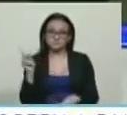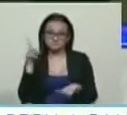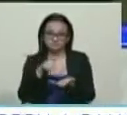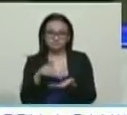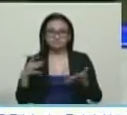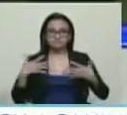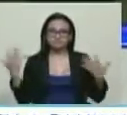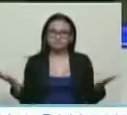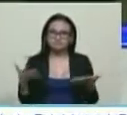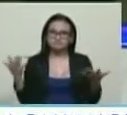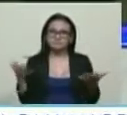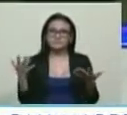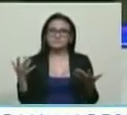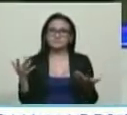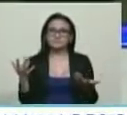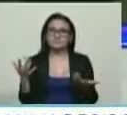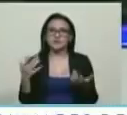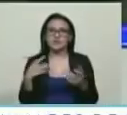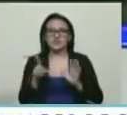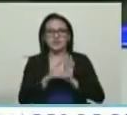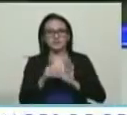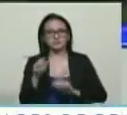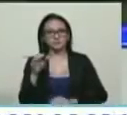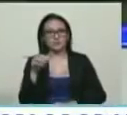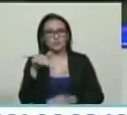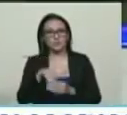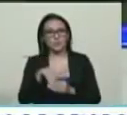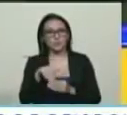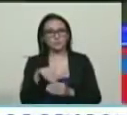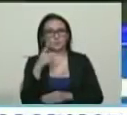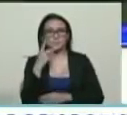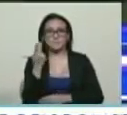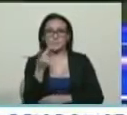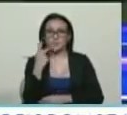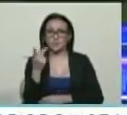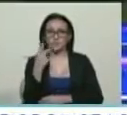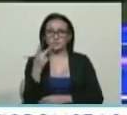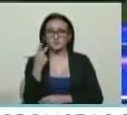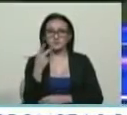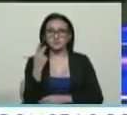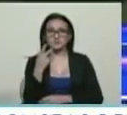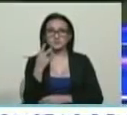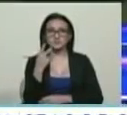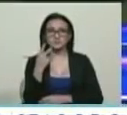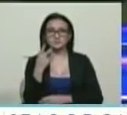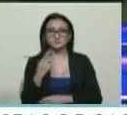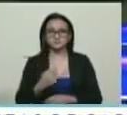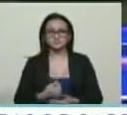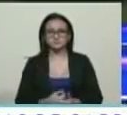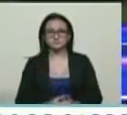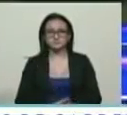a ejercer nuestro derecho político al voto popular.